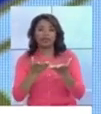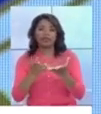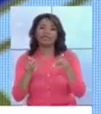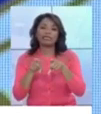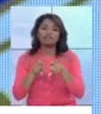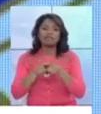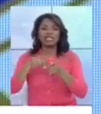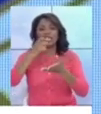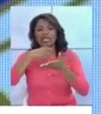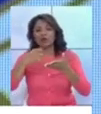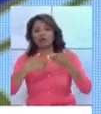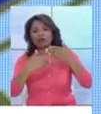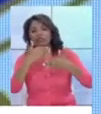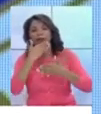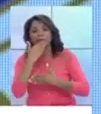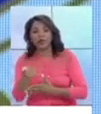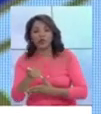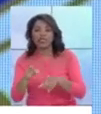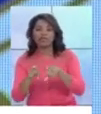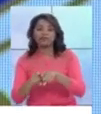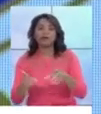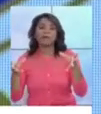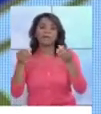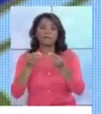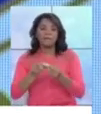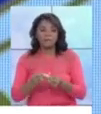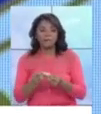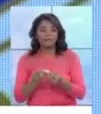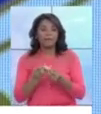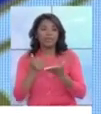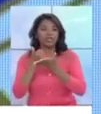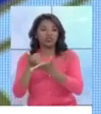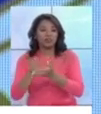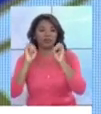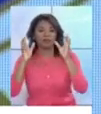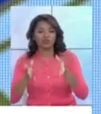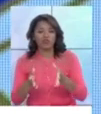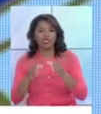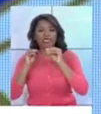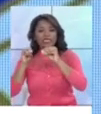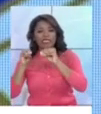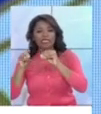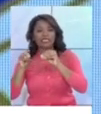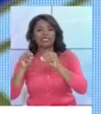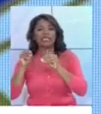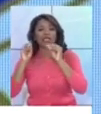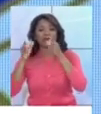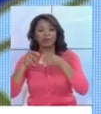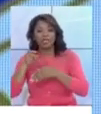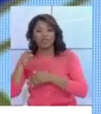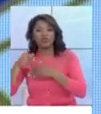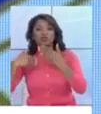mejor infraestructura pero sobre todo más calidad de nuestros docentes más capacitación de nuestros docentes